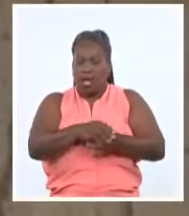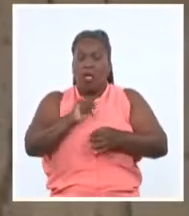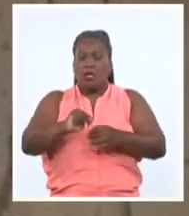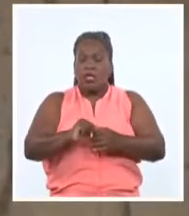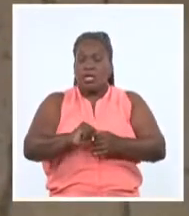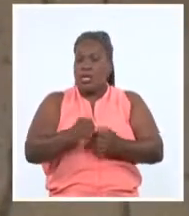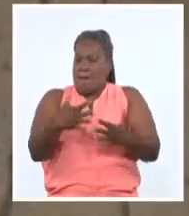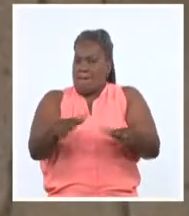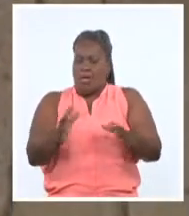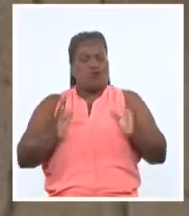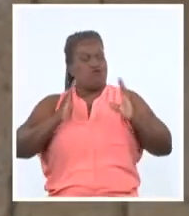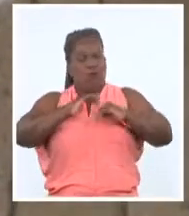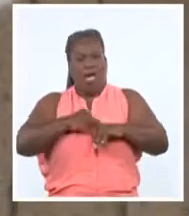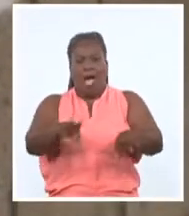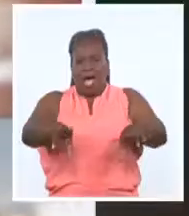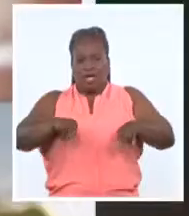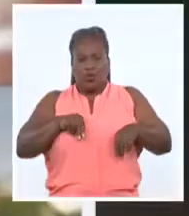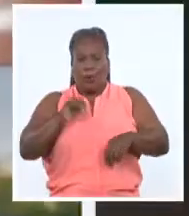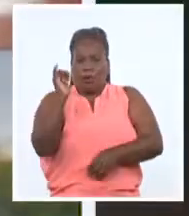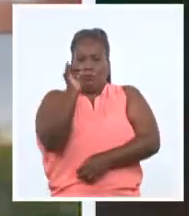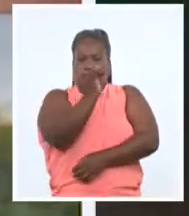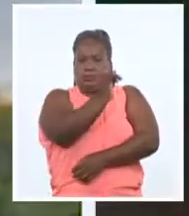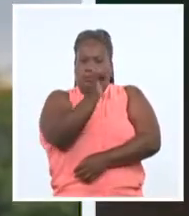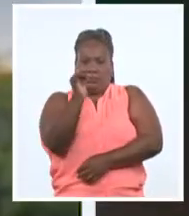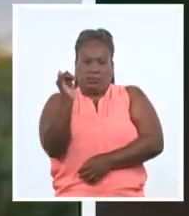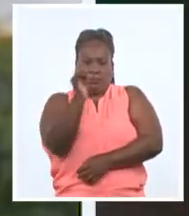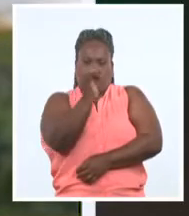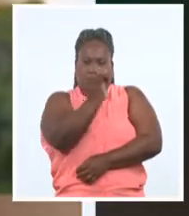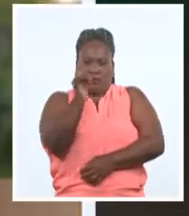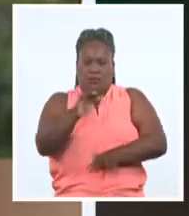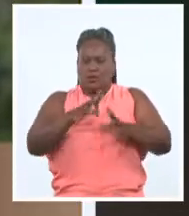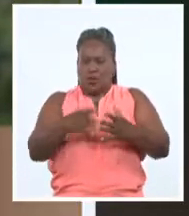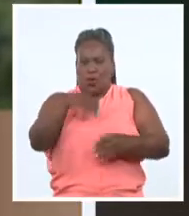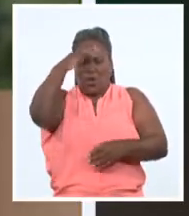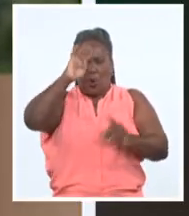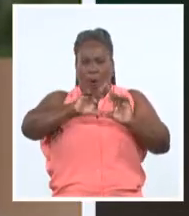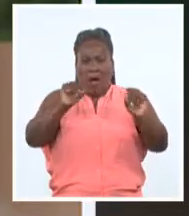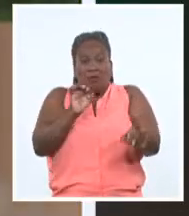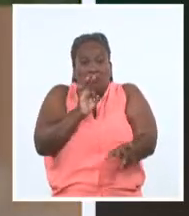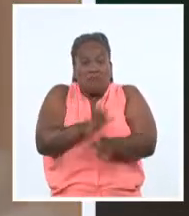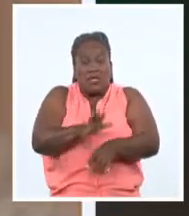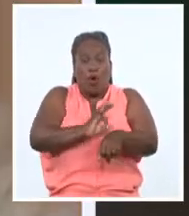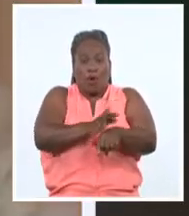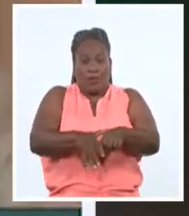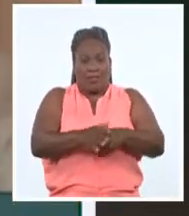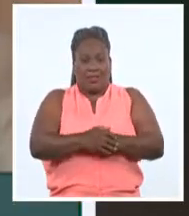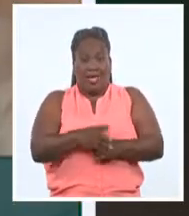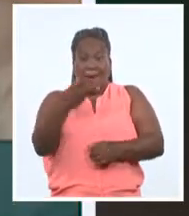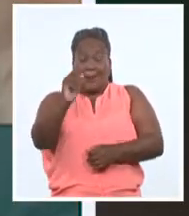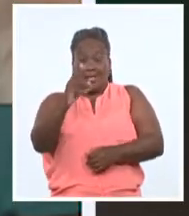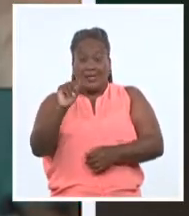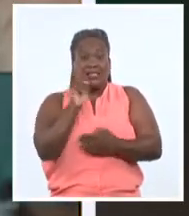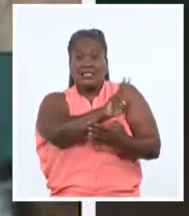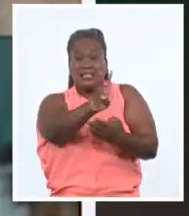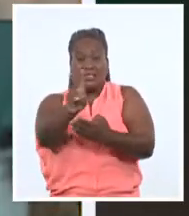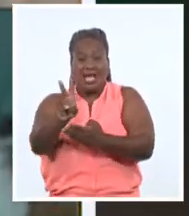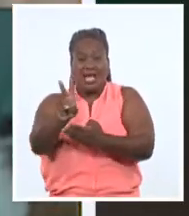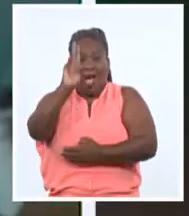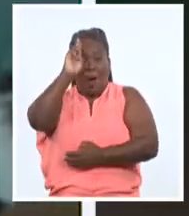incertidumbre para asumir el reto de contar a través de las imágenes lo que estaba pasando. Estuvimos durante el 2020 en todos los hospitales que atendieron COVID en La